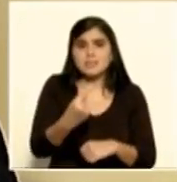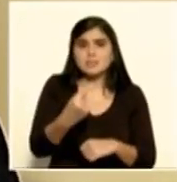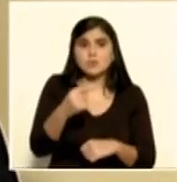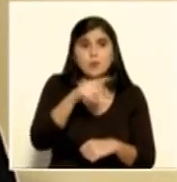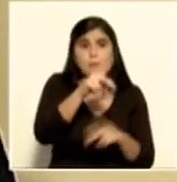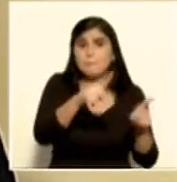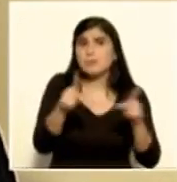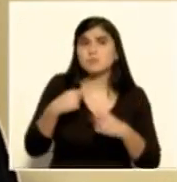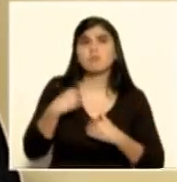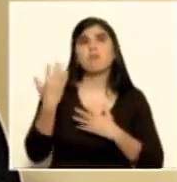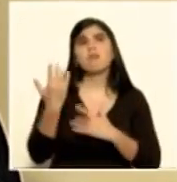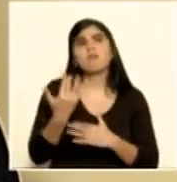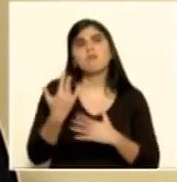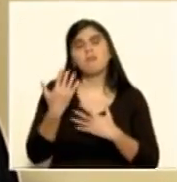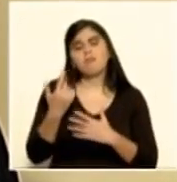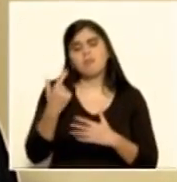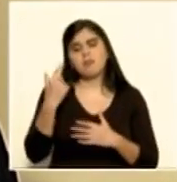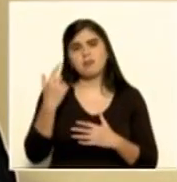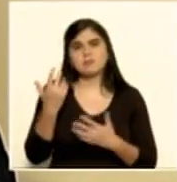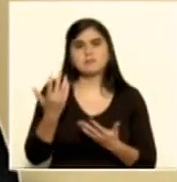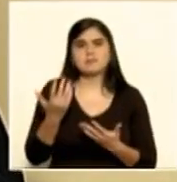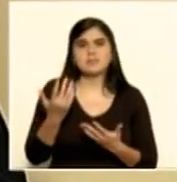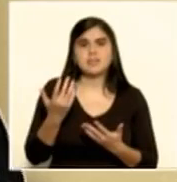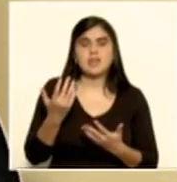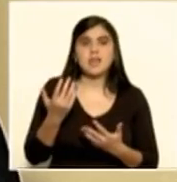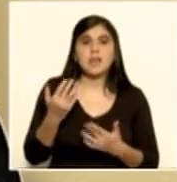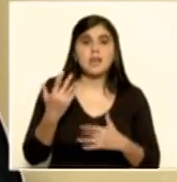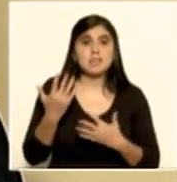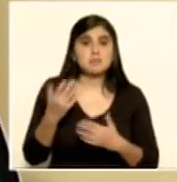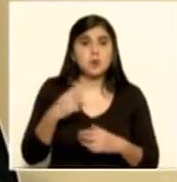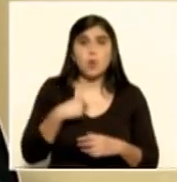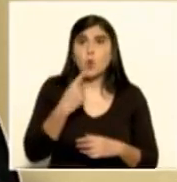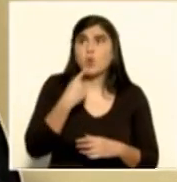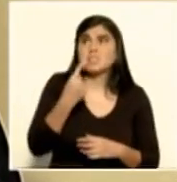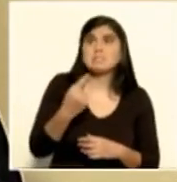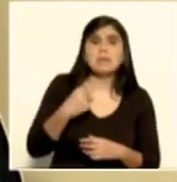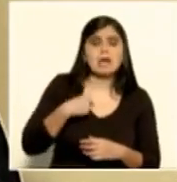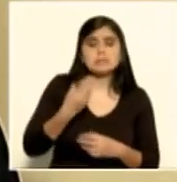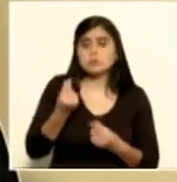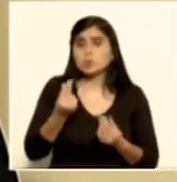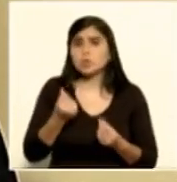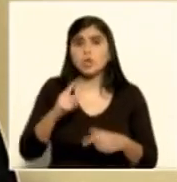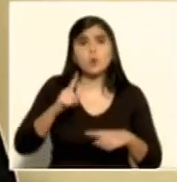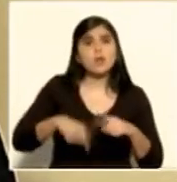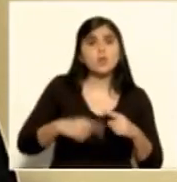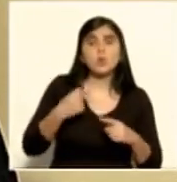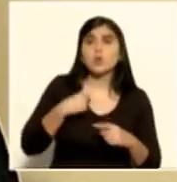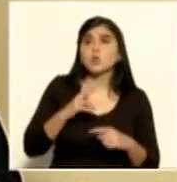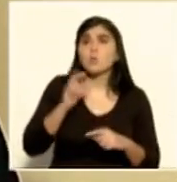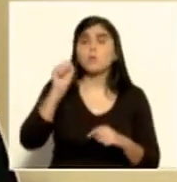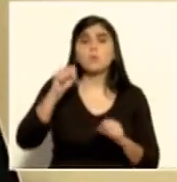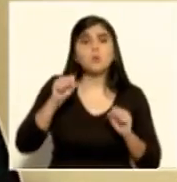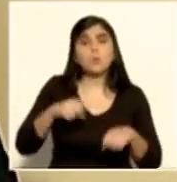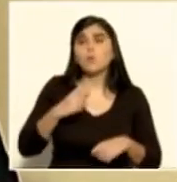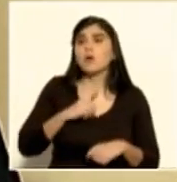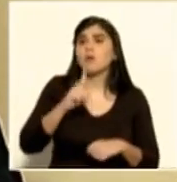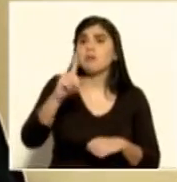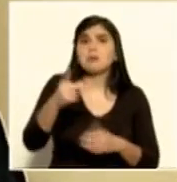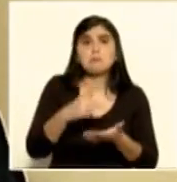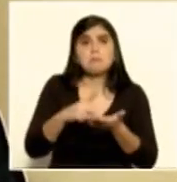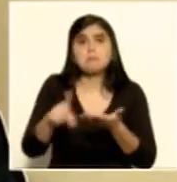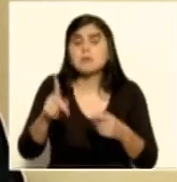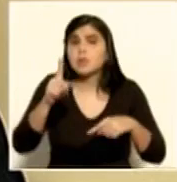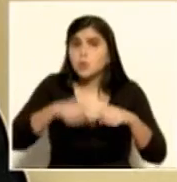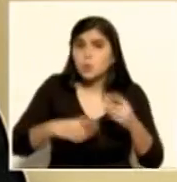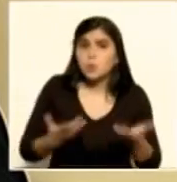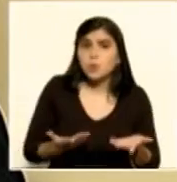tienen, so pretexto más bien de que no tienen dinero para pagar directamente. Si se demuestra justamente que es